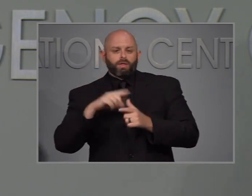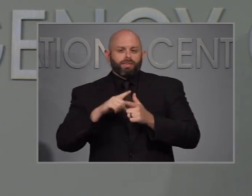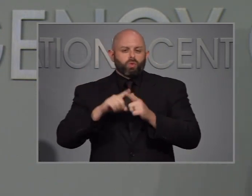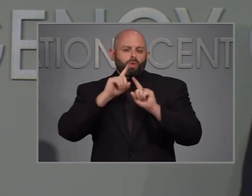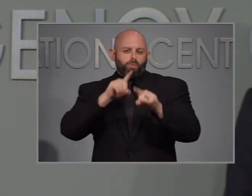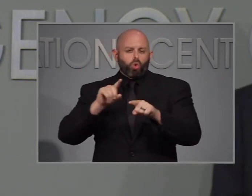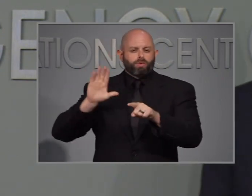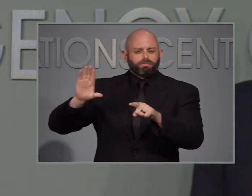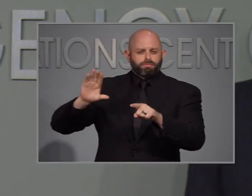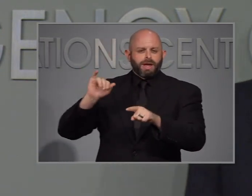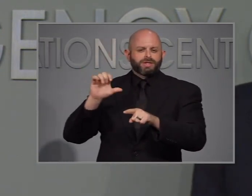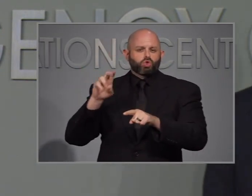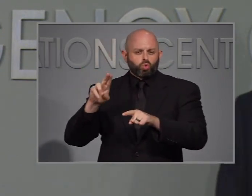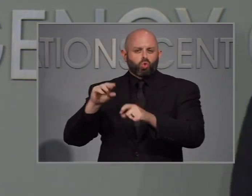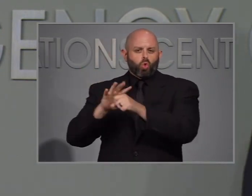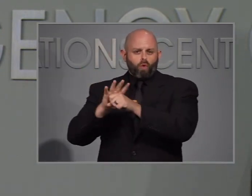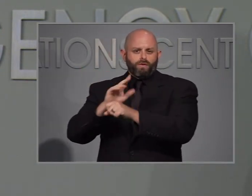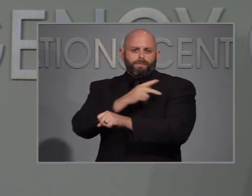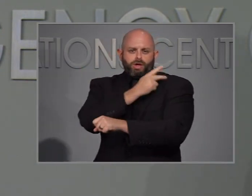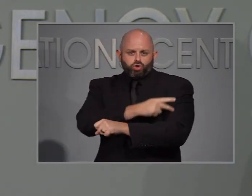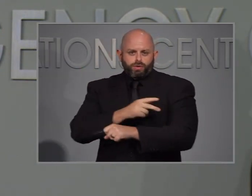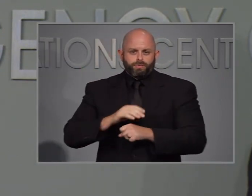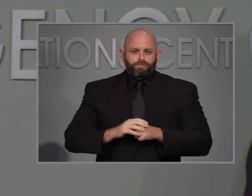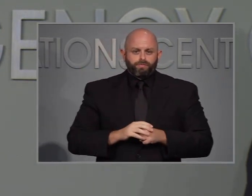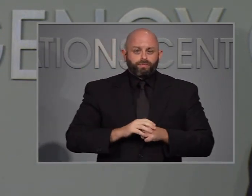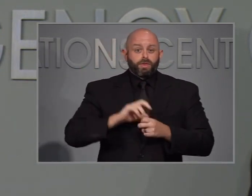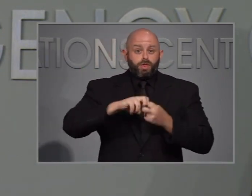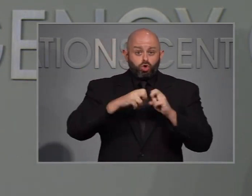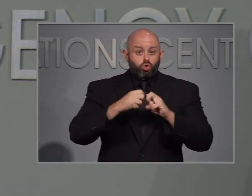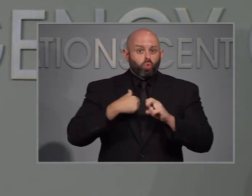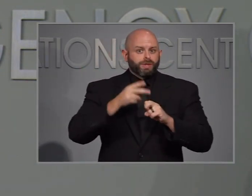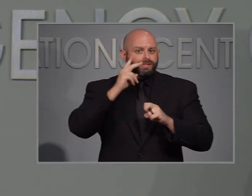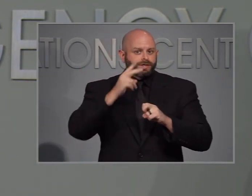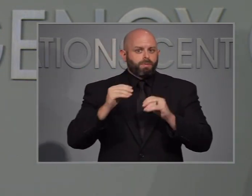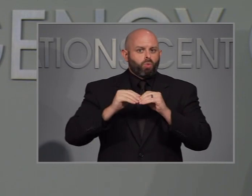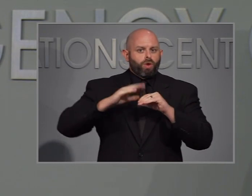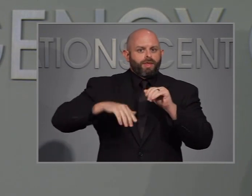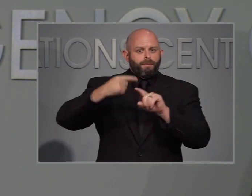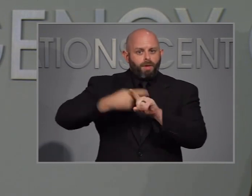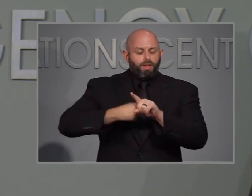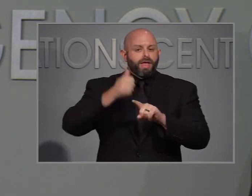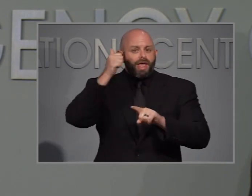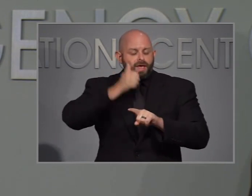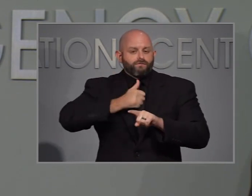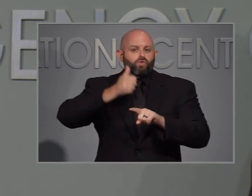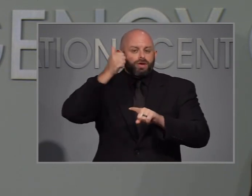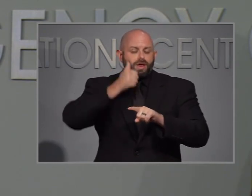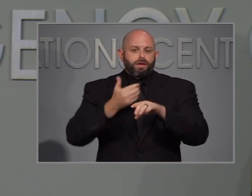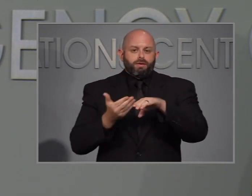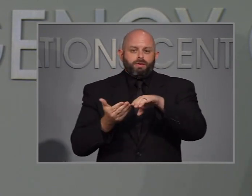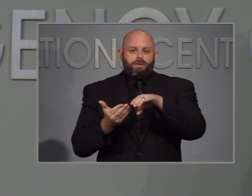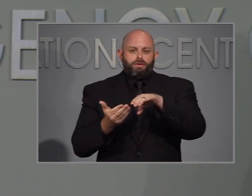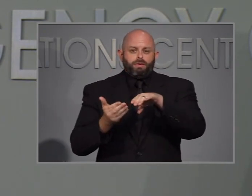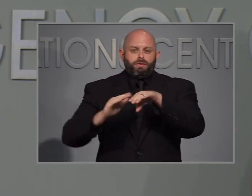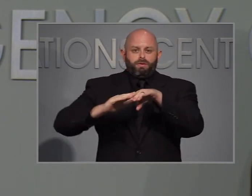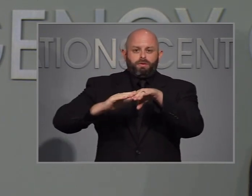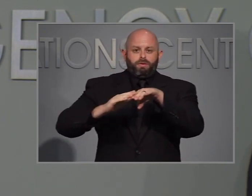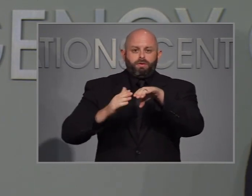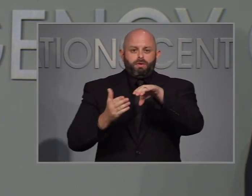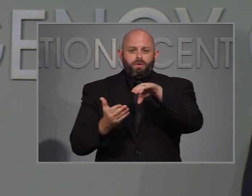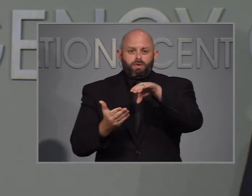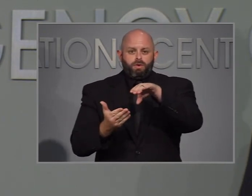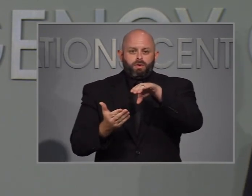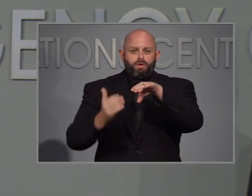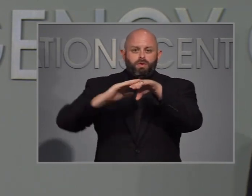COVID. El tema es que lo que estamos viendo durante más de un mes, todos los días hemos